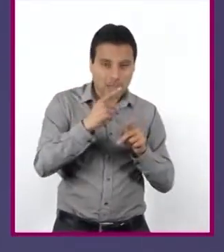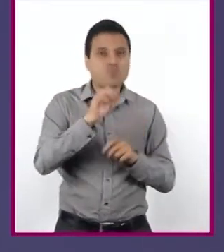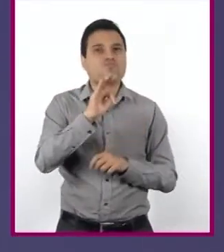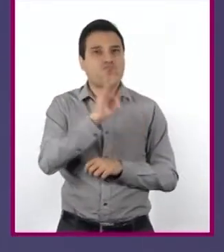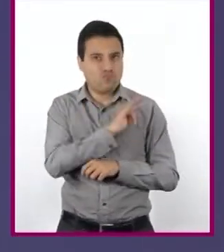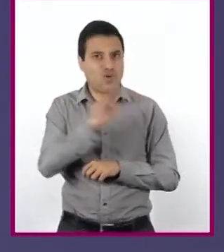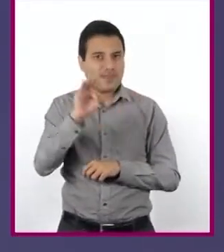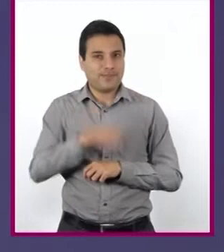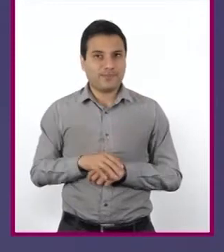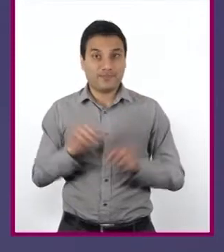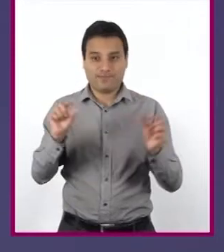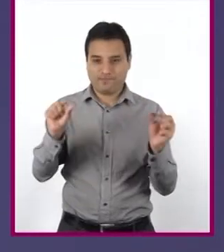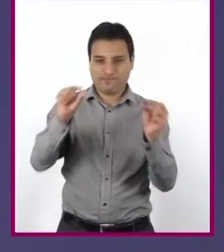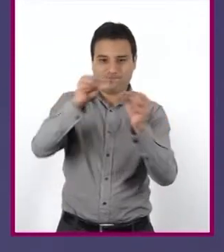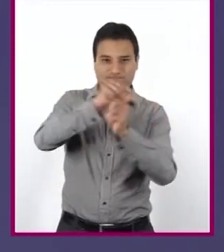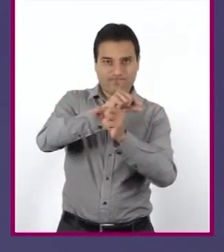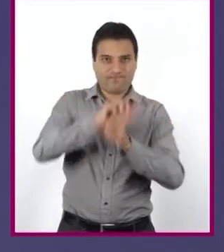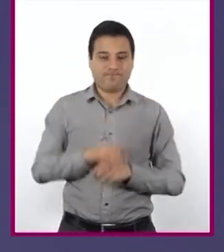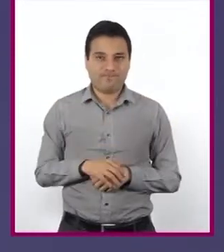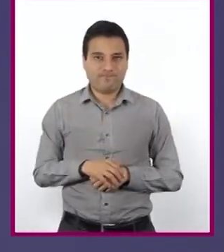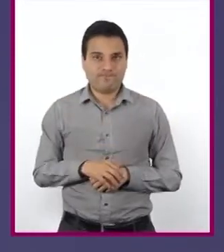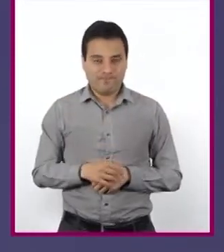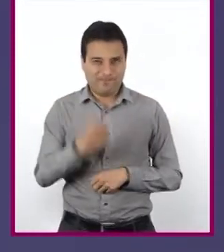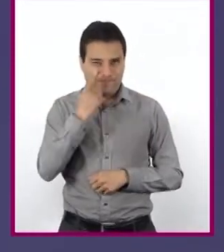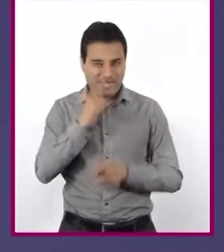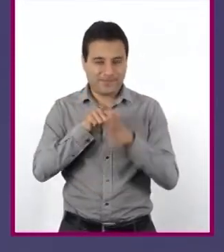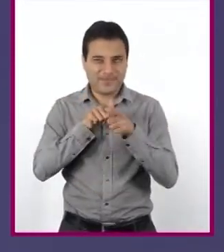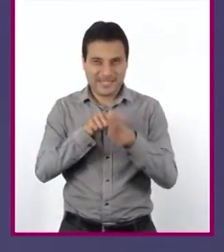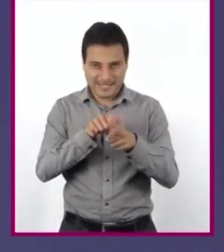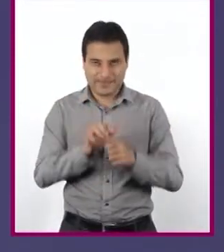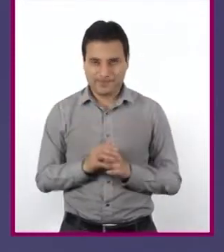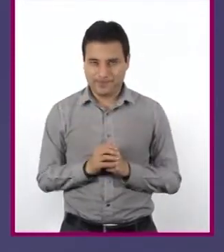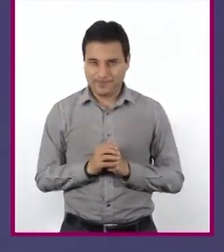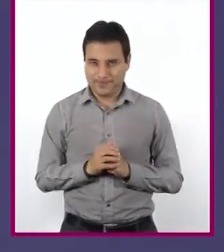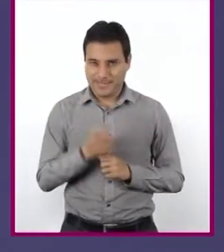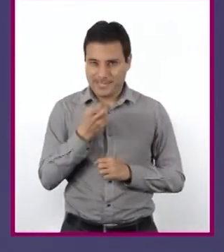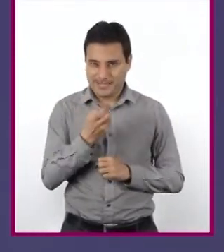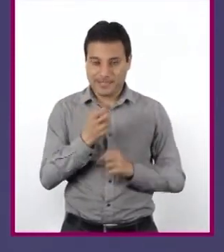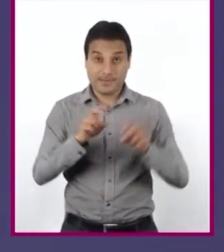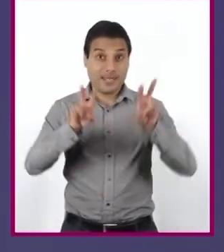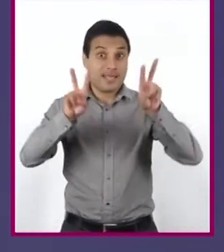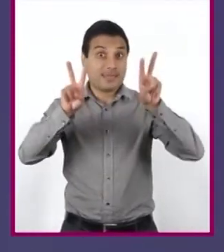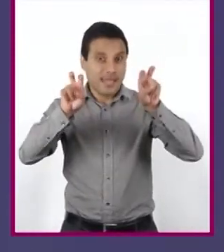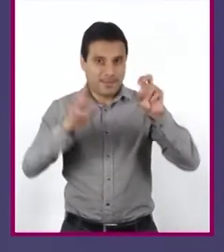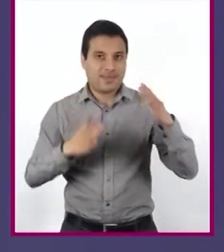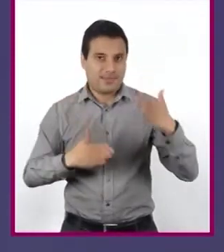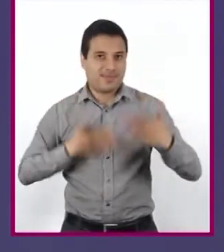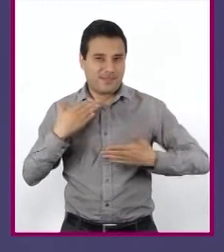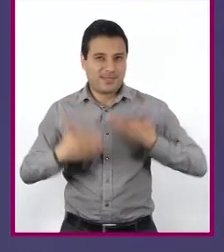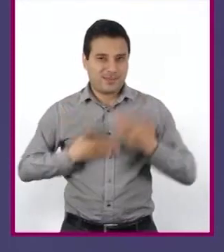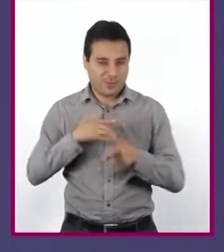valencia. Así que sigamos con este interesante y divertido tema.